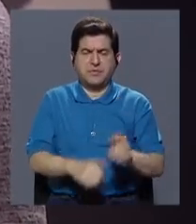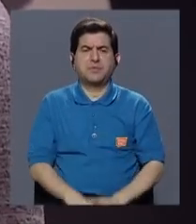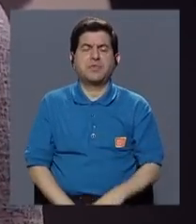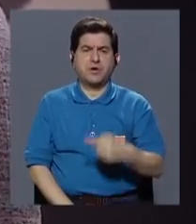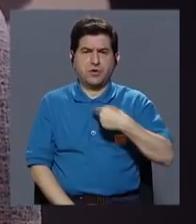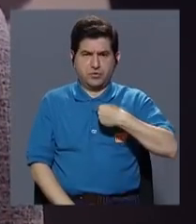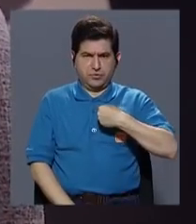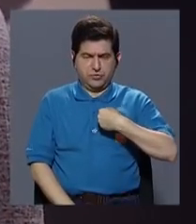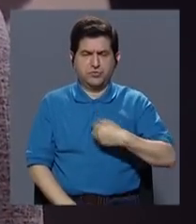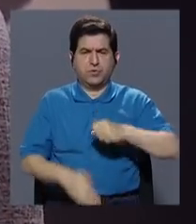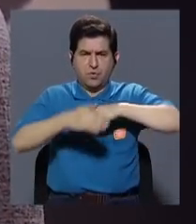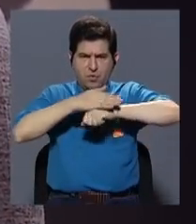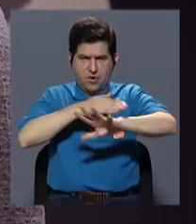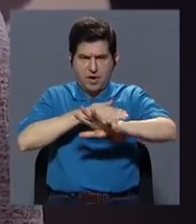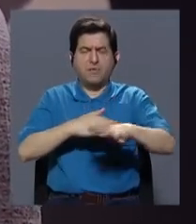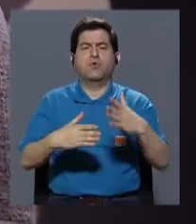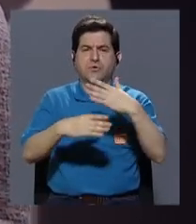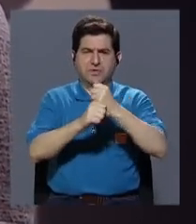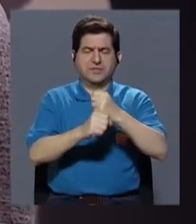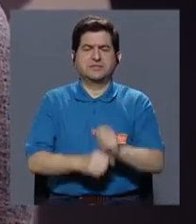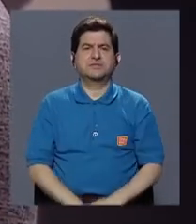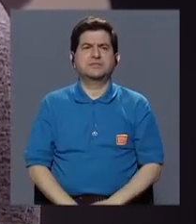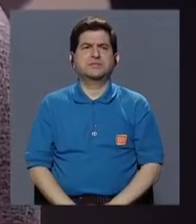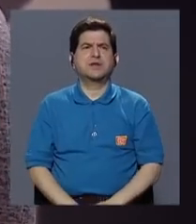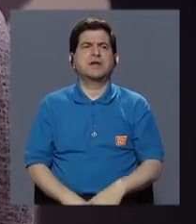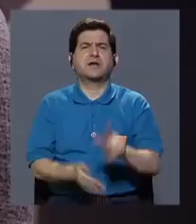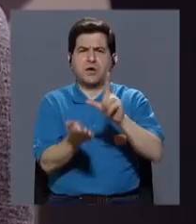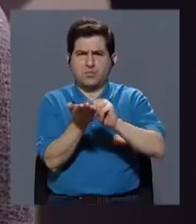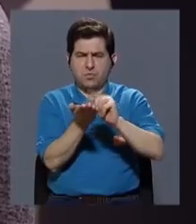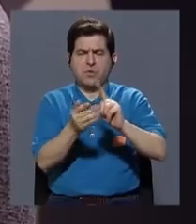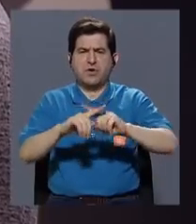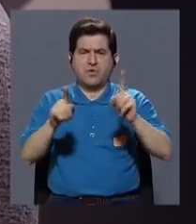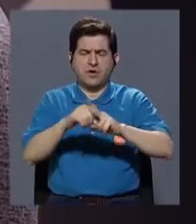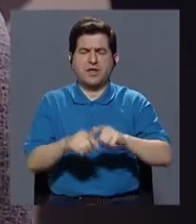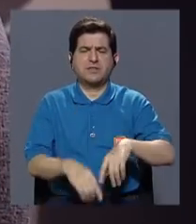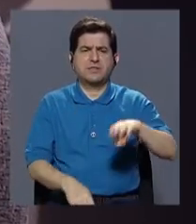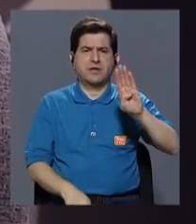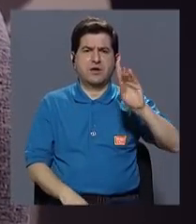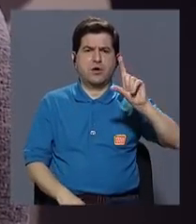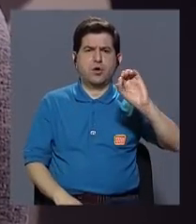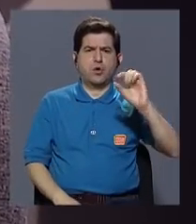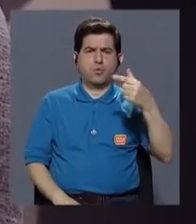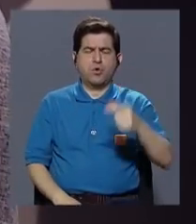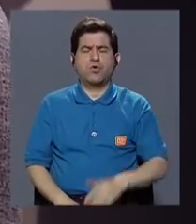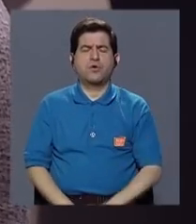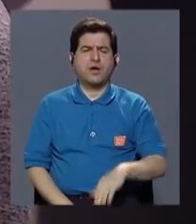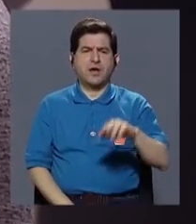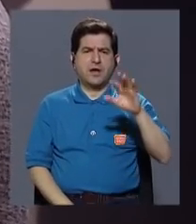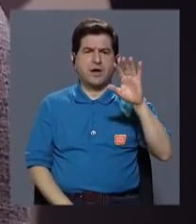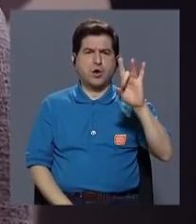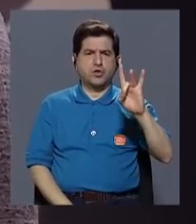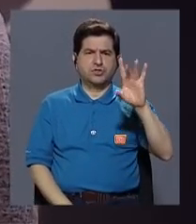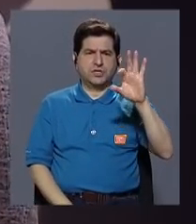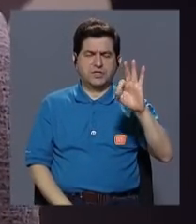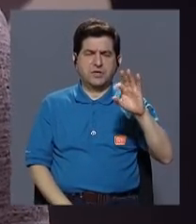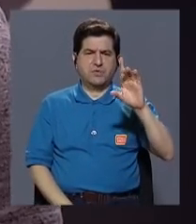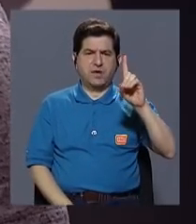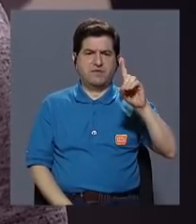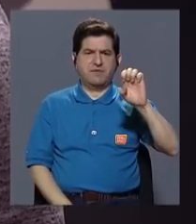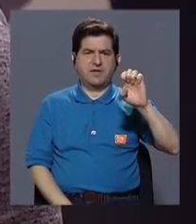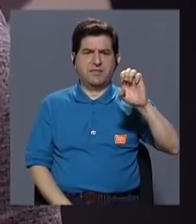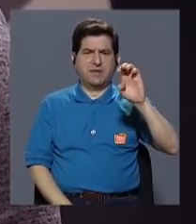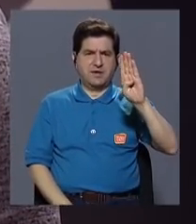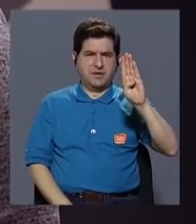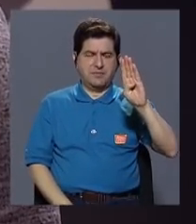que fue con yo aborté en ese público en varios blogs estuvo en 89 cibeles y tuvo su bolilla